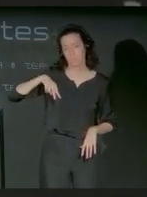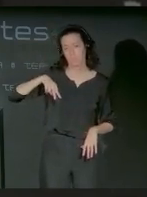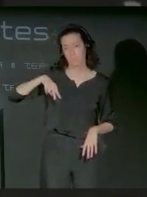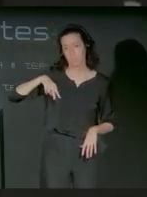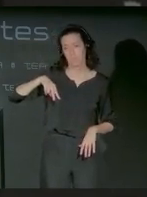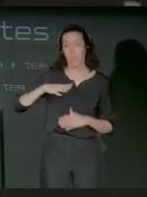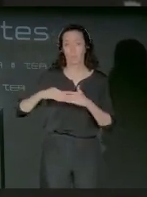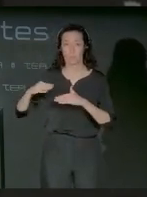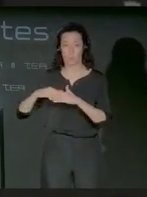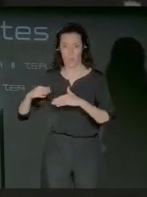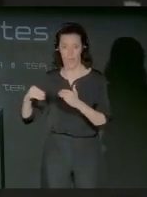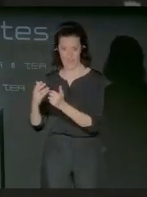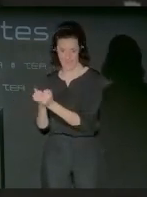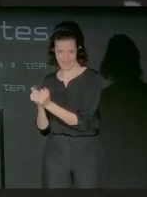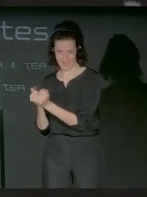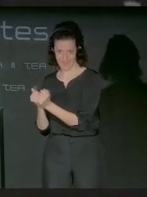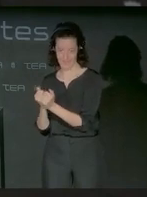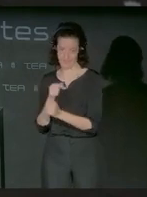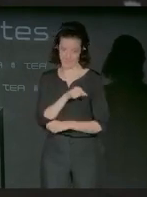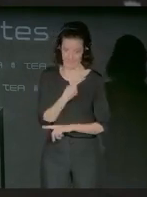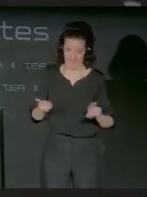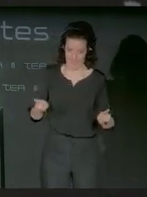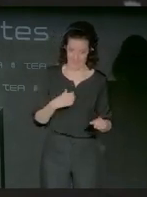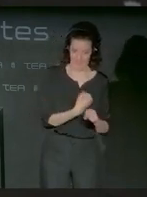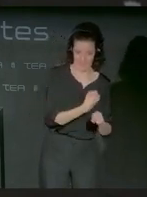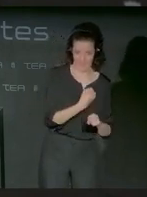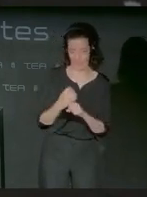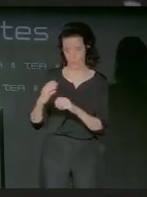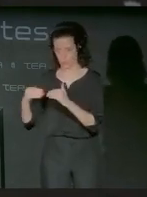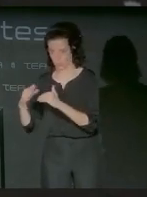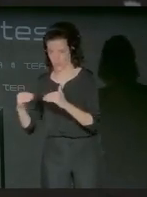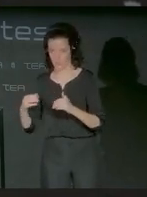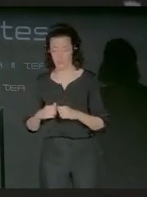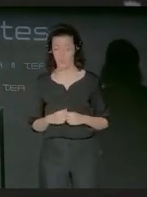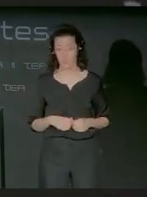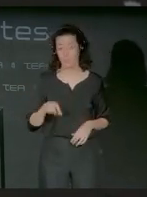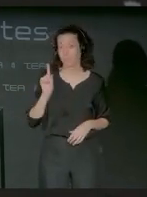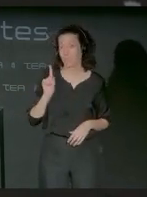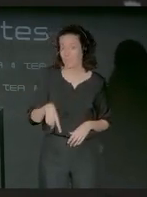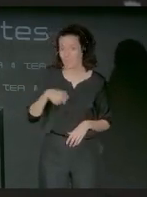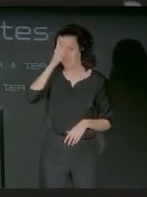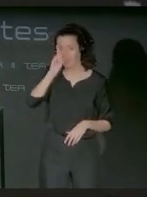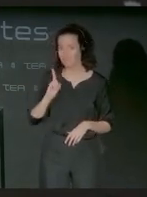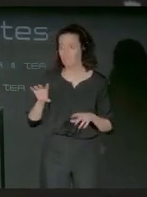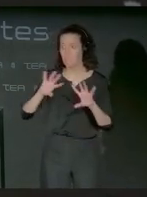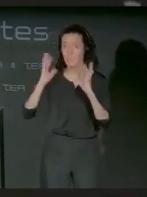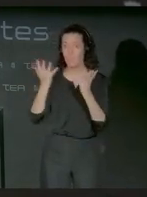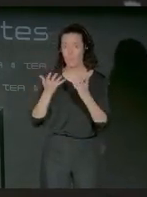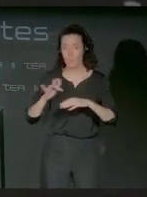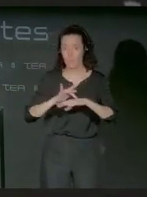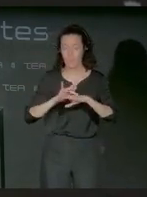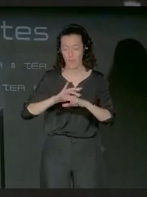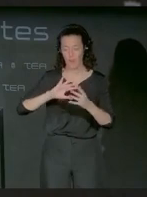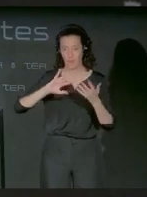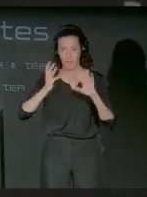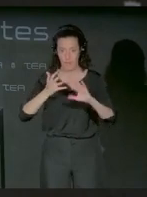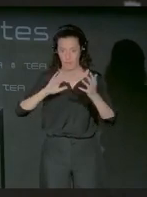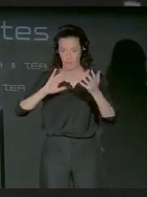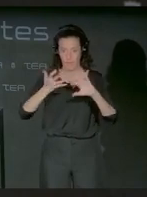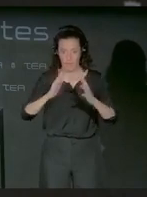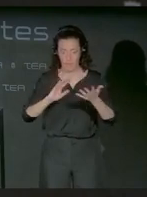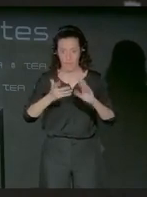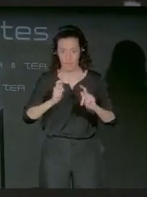usuarios a estos retos se suman la incertidumbre propia de un mundo digital en permanente cambio la necesidad de fomentar valores